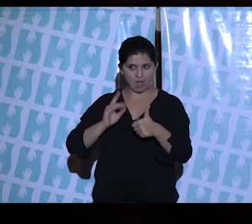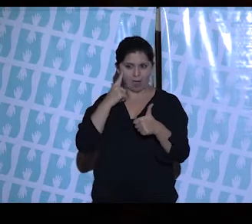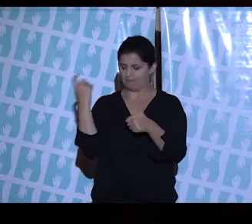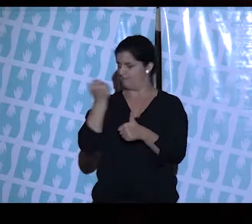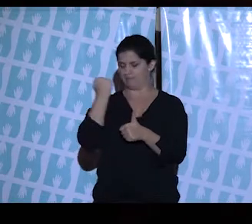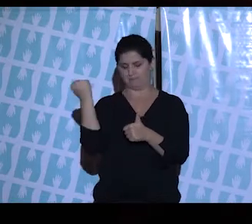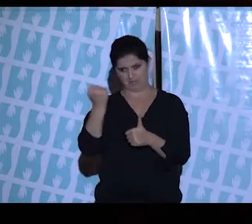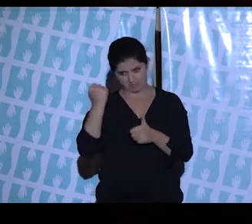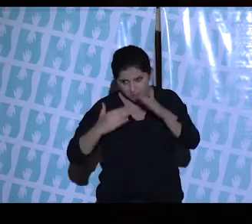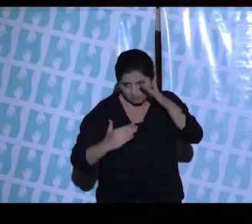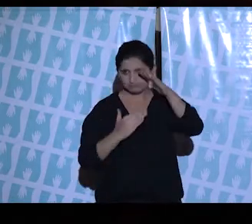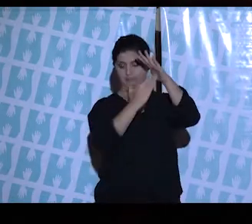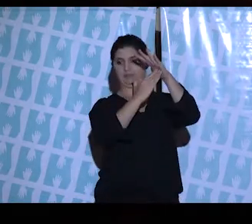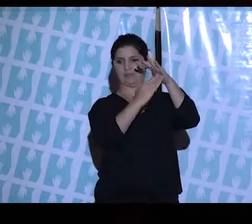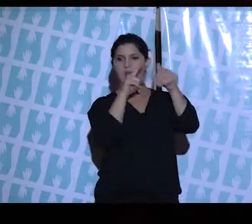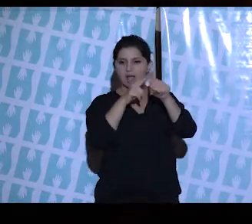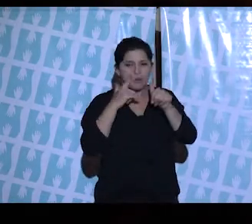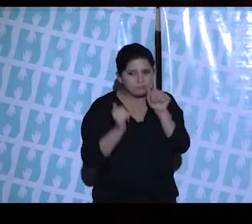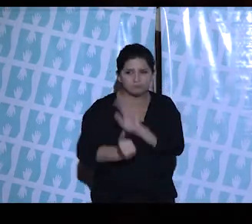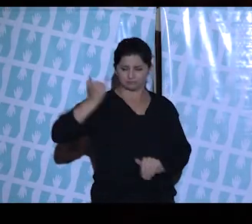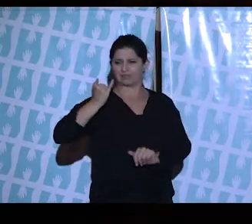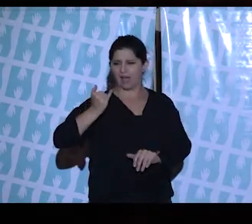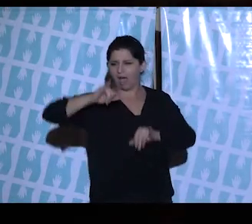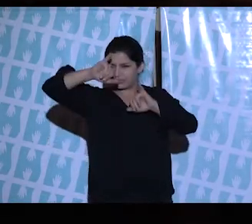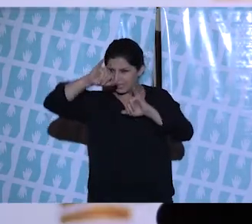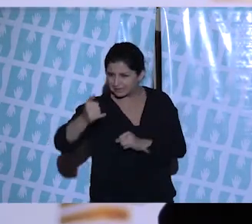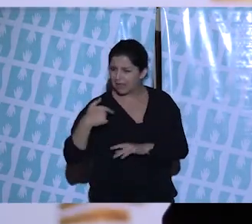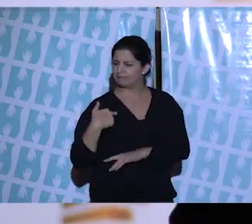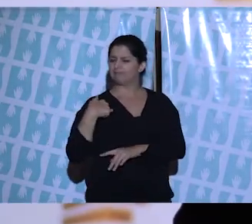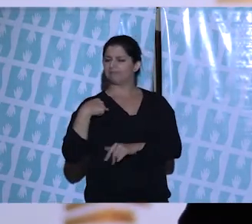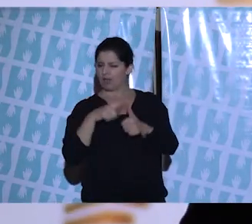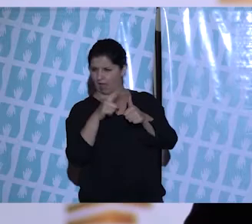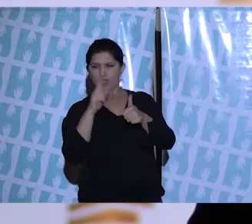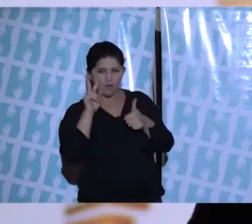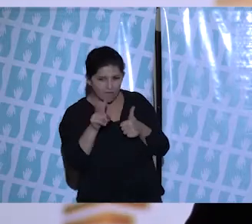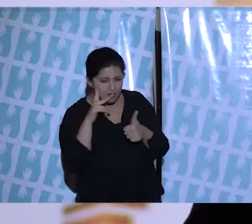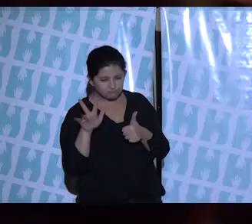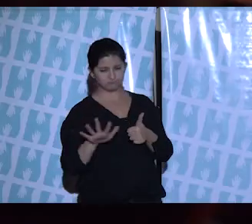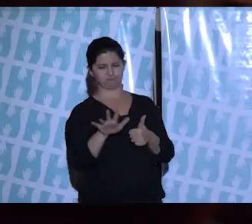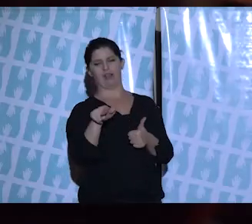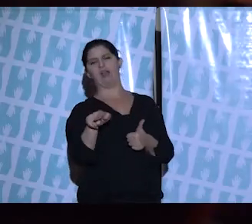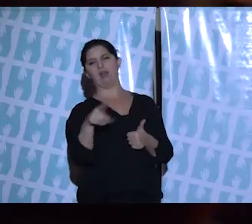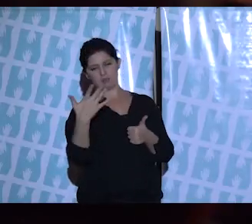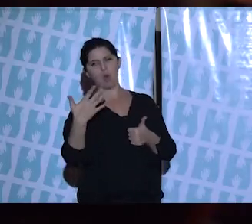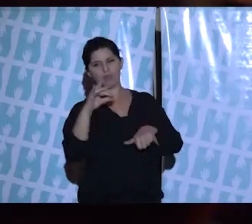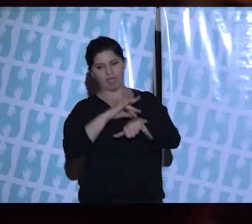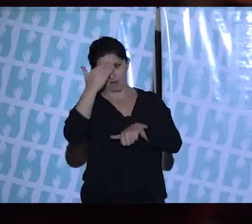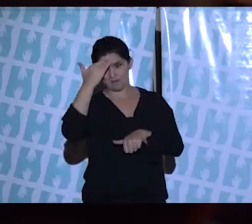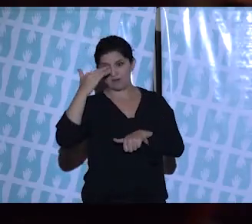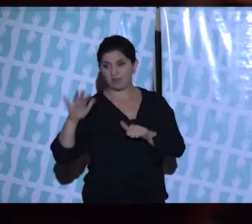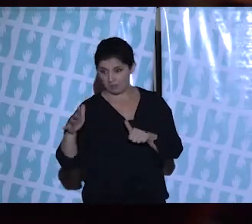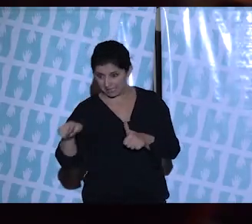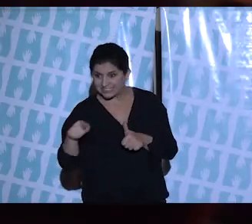principal, y es el que determina inicialmente la sospecha de un cuadro parkinsoniano, es la